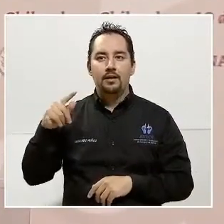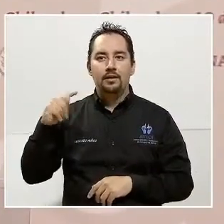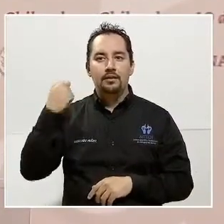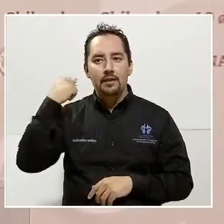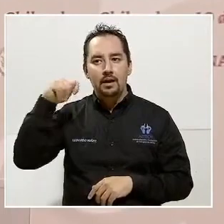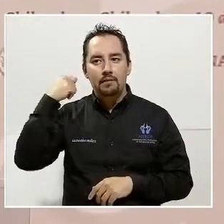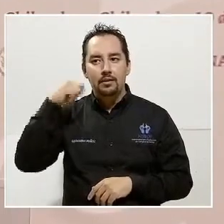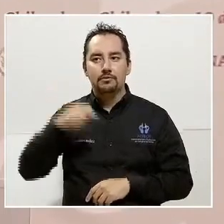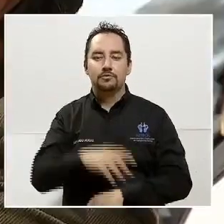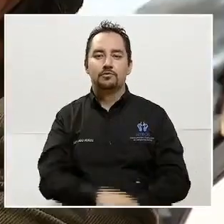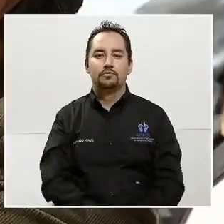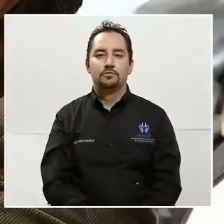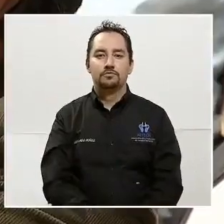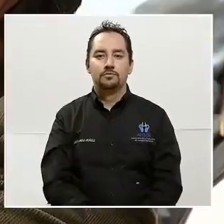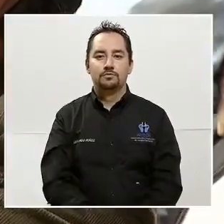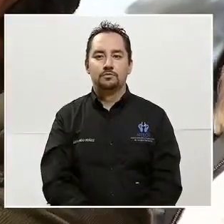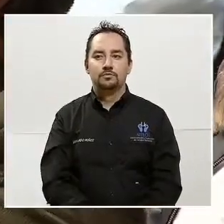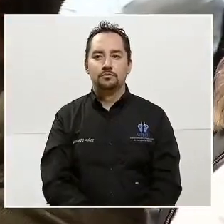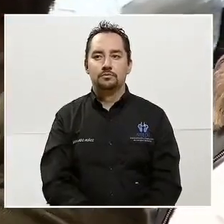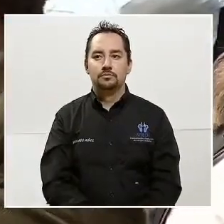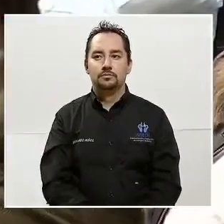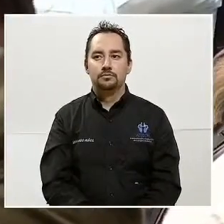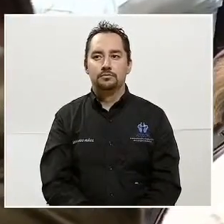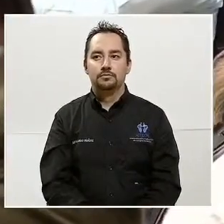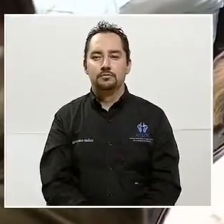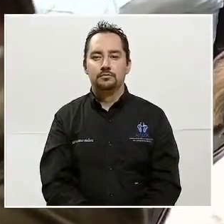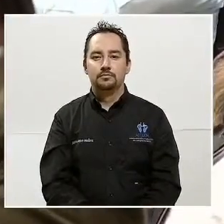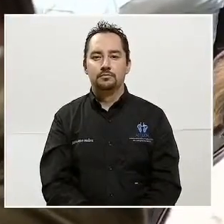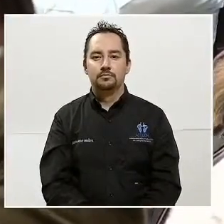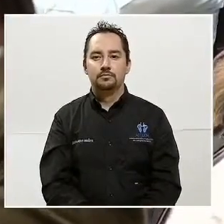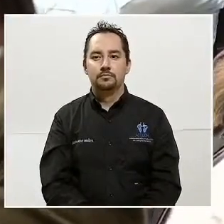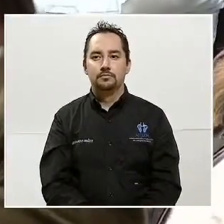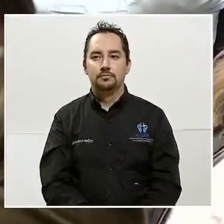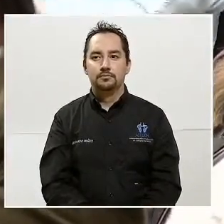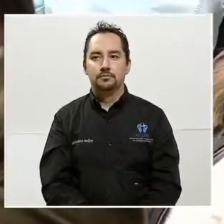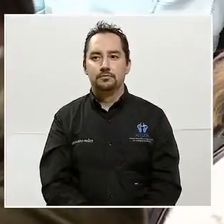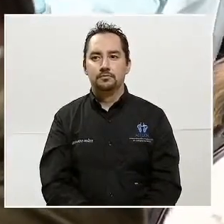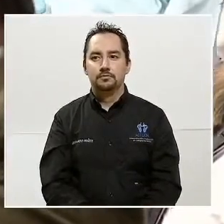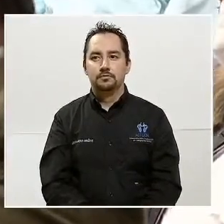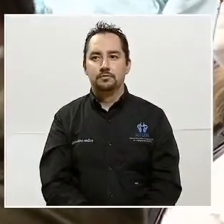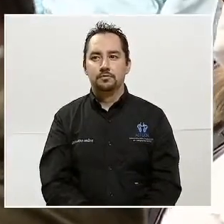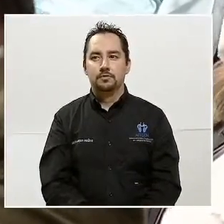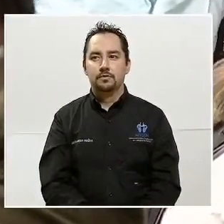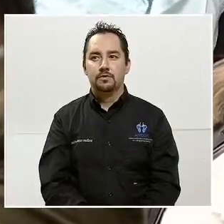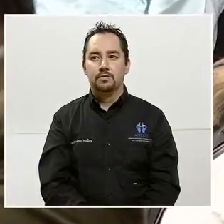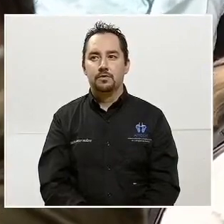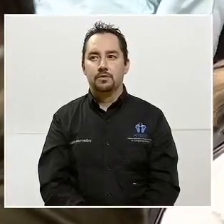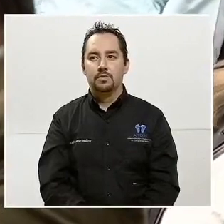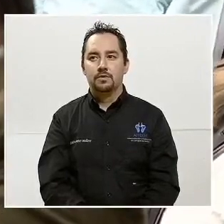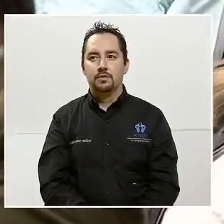Un moderado, un pequeño burgués, un fresa.